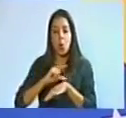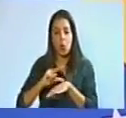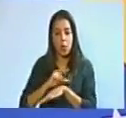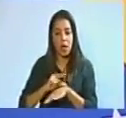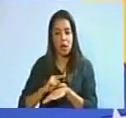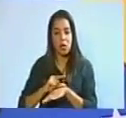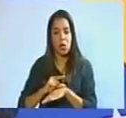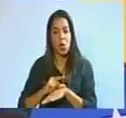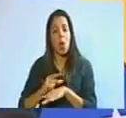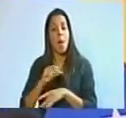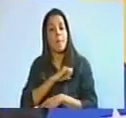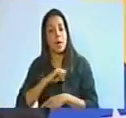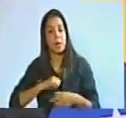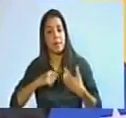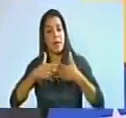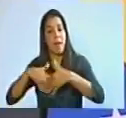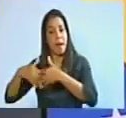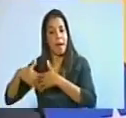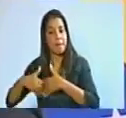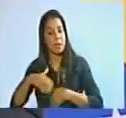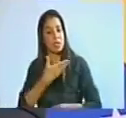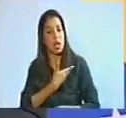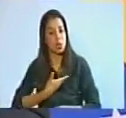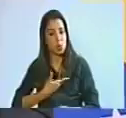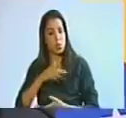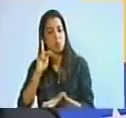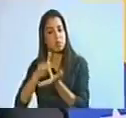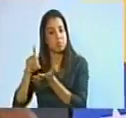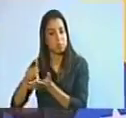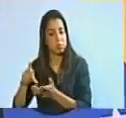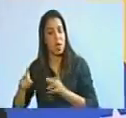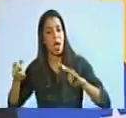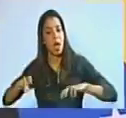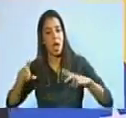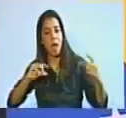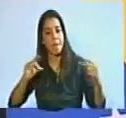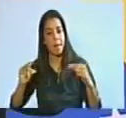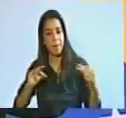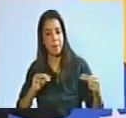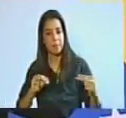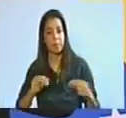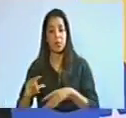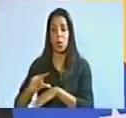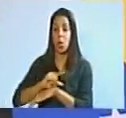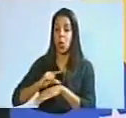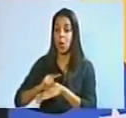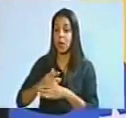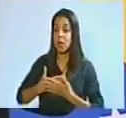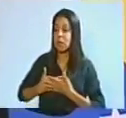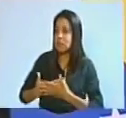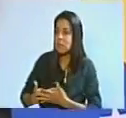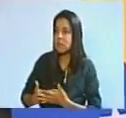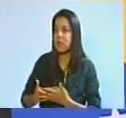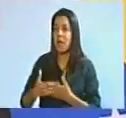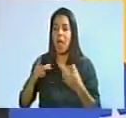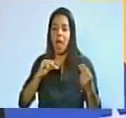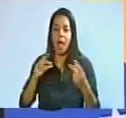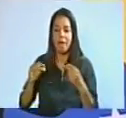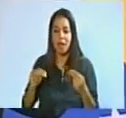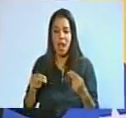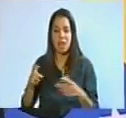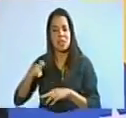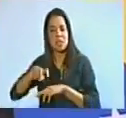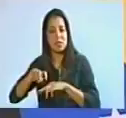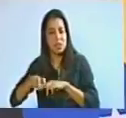como del sector privado. Y que al mismo tiempo ese gesto del gobierno de diálogo, de